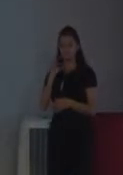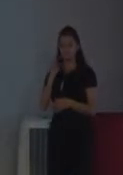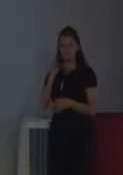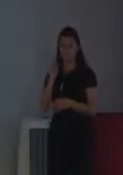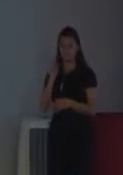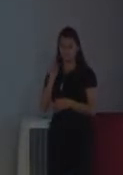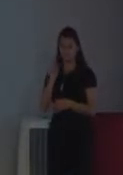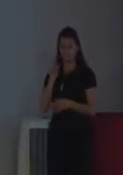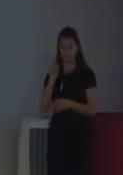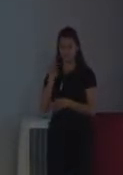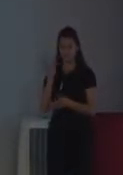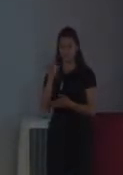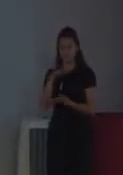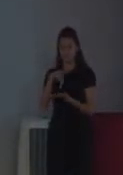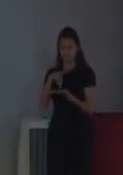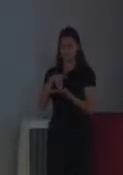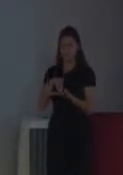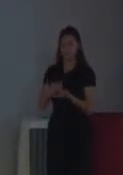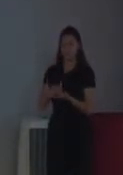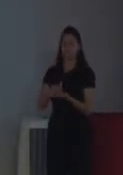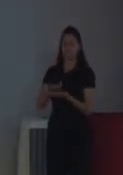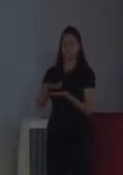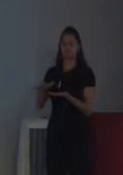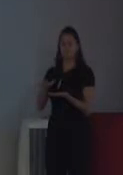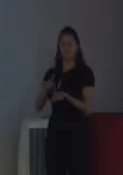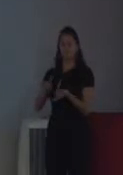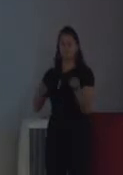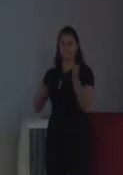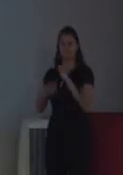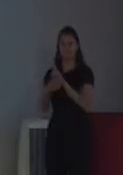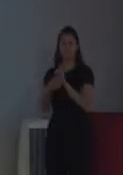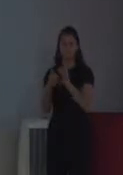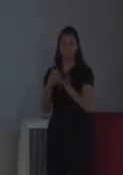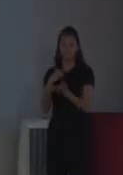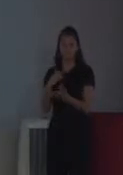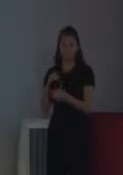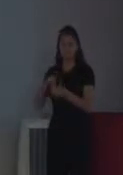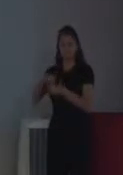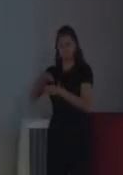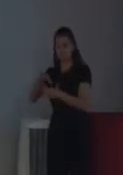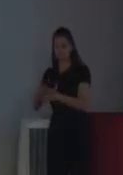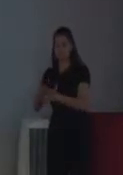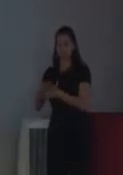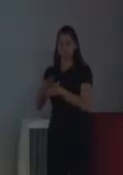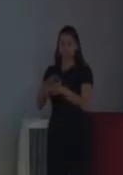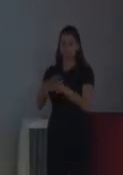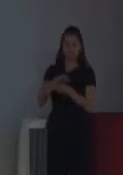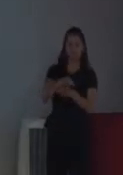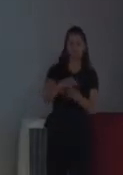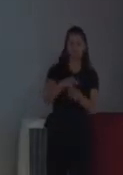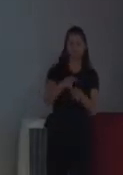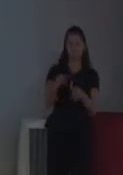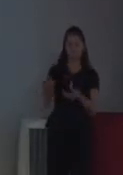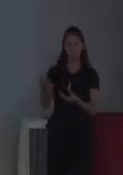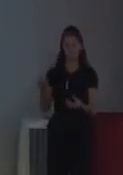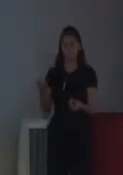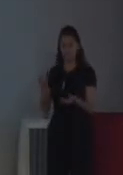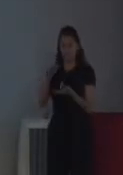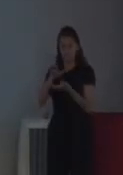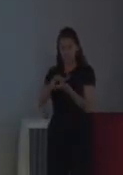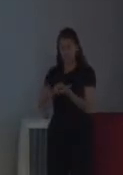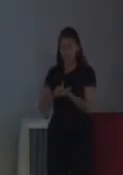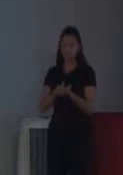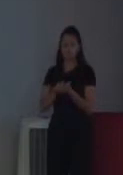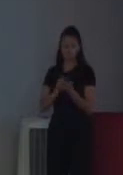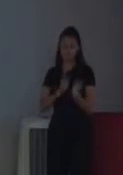unos municipios, unas localidades, y a partir de ello es como se viene organizando ese Sistema